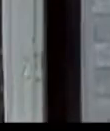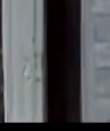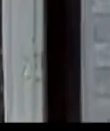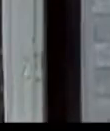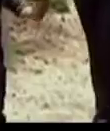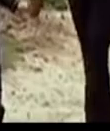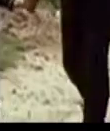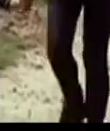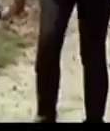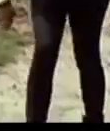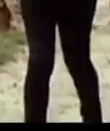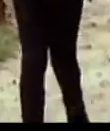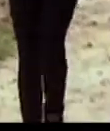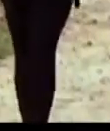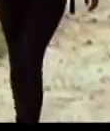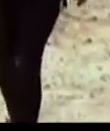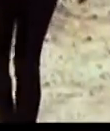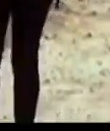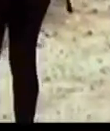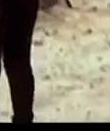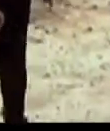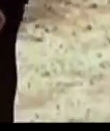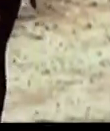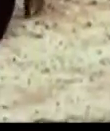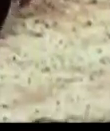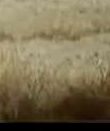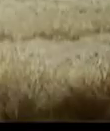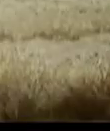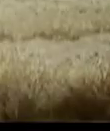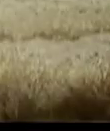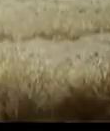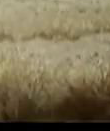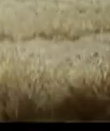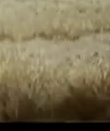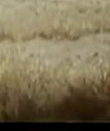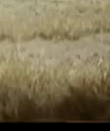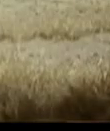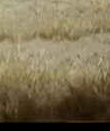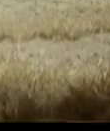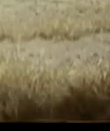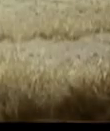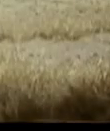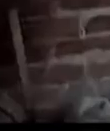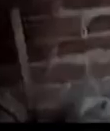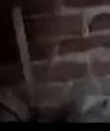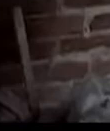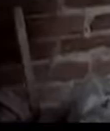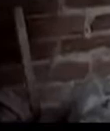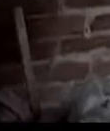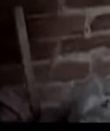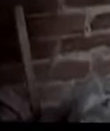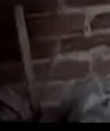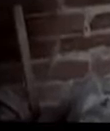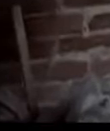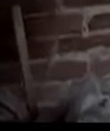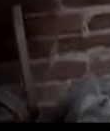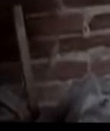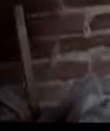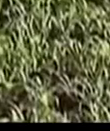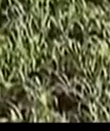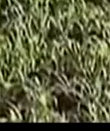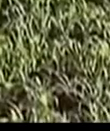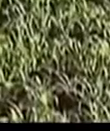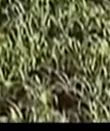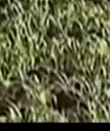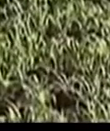acuerdo con el Consejo Nacional de Evaluación de la Política de Desarrollo Social, Coneval, se considera como pobres a todas aquellas personas